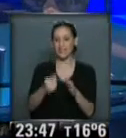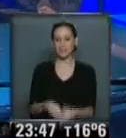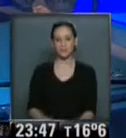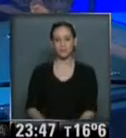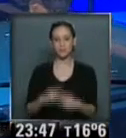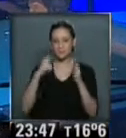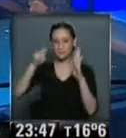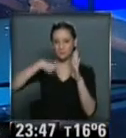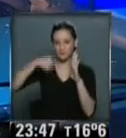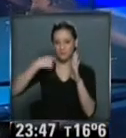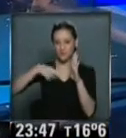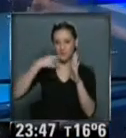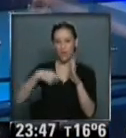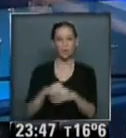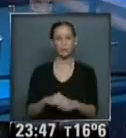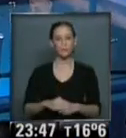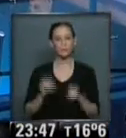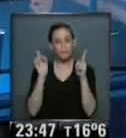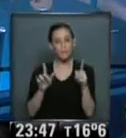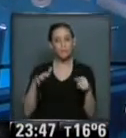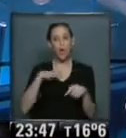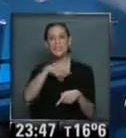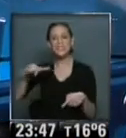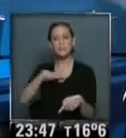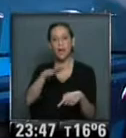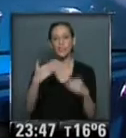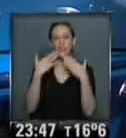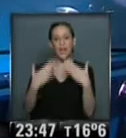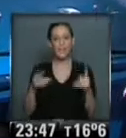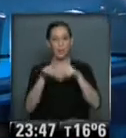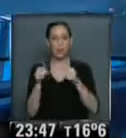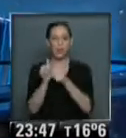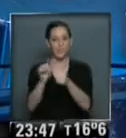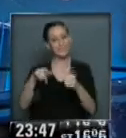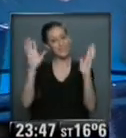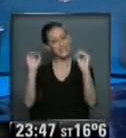Chris Hadfield. Exactamente, desde el mismísimo espacio. Gracias a ustedes por acompañarnos. Chau, hasta